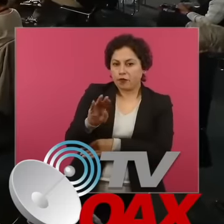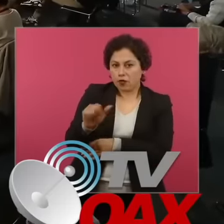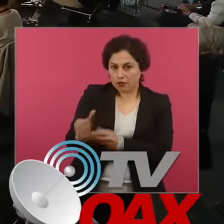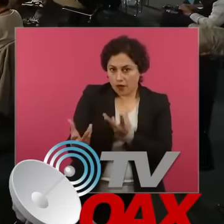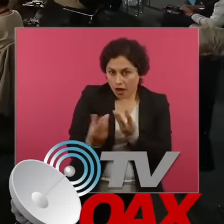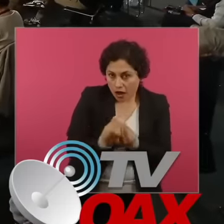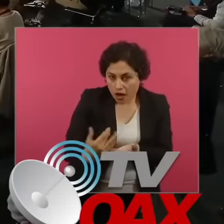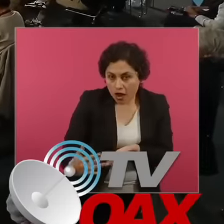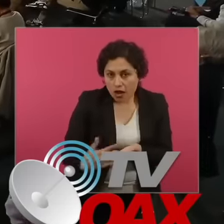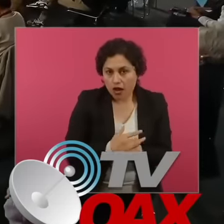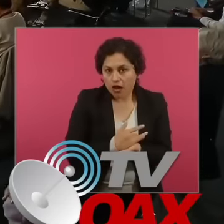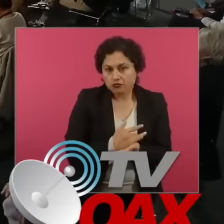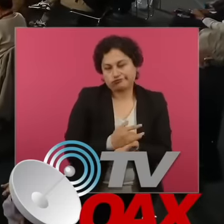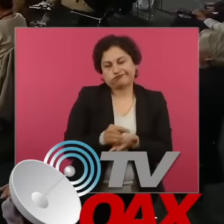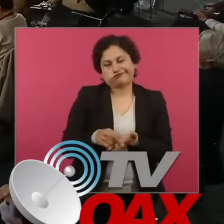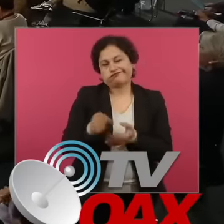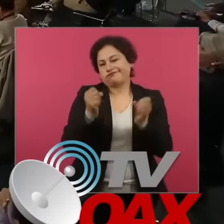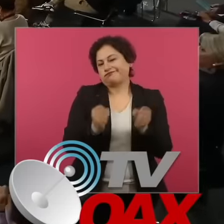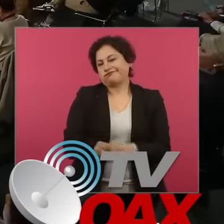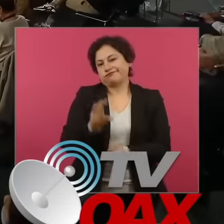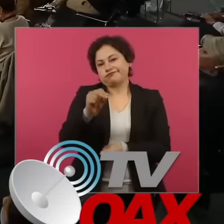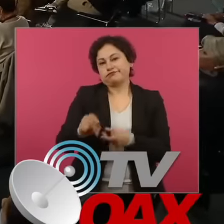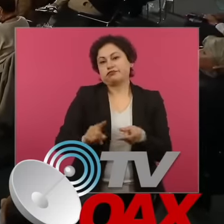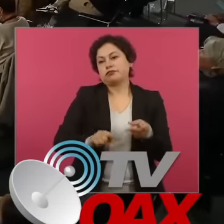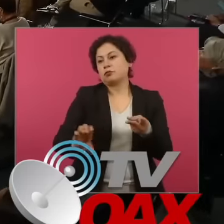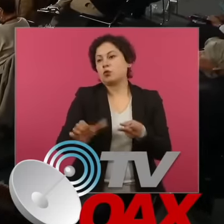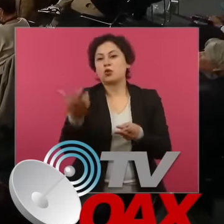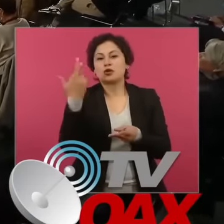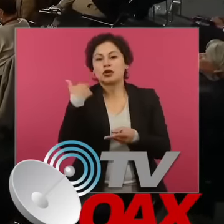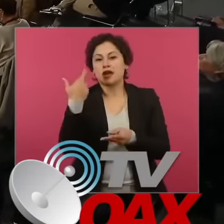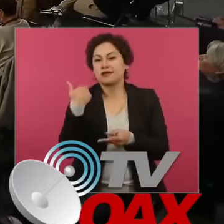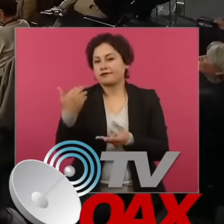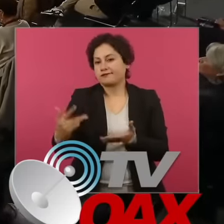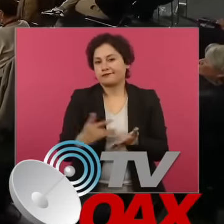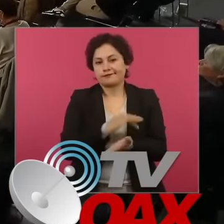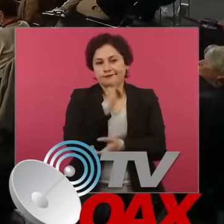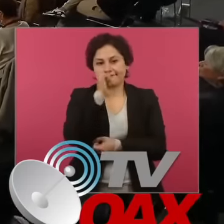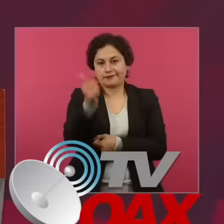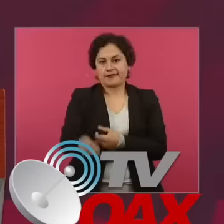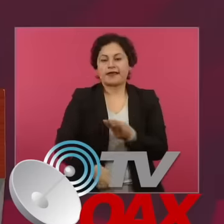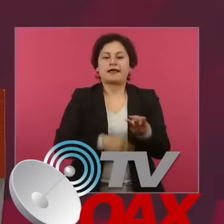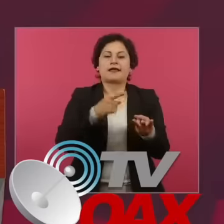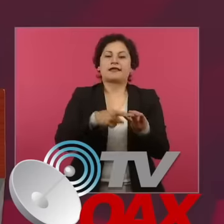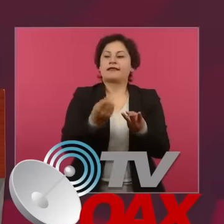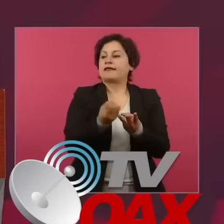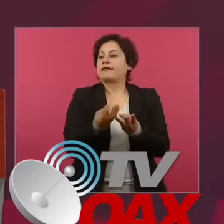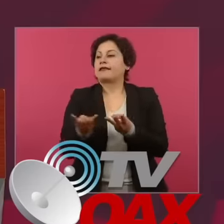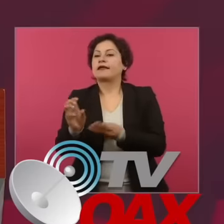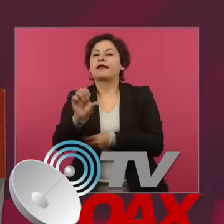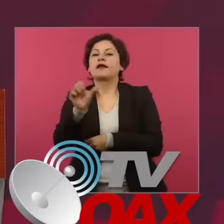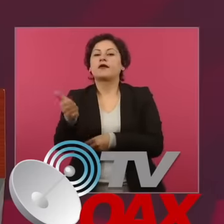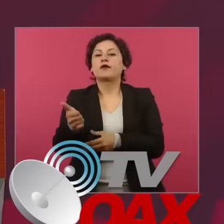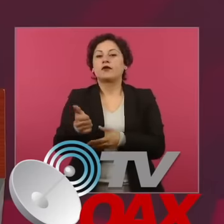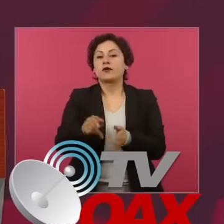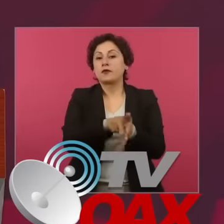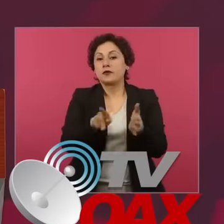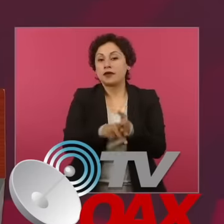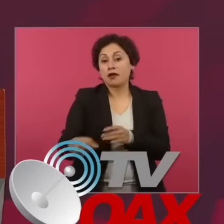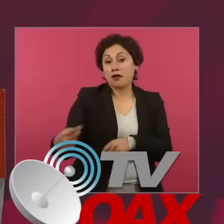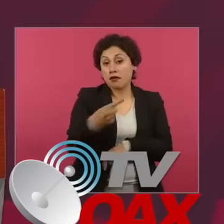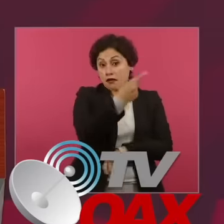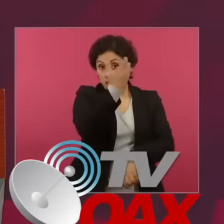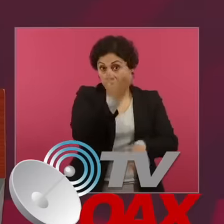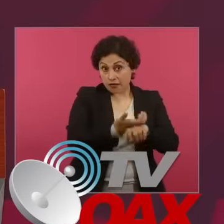Ni el Reforma, ni las radios, y ya no hablemos del New York Times, y el Washington